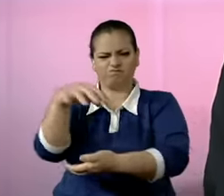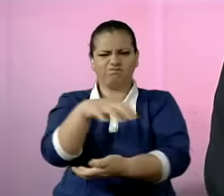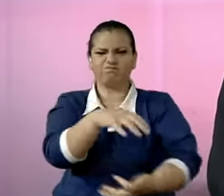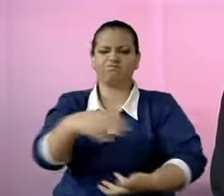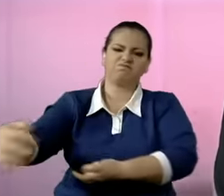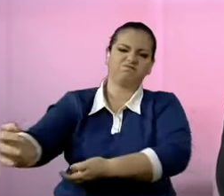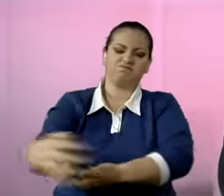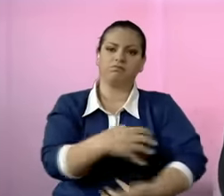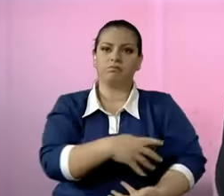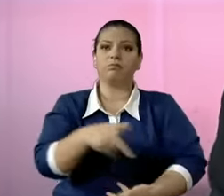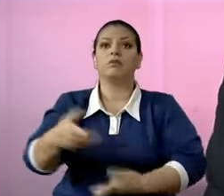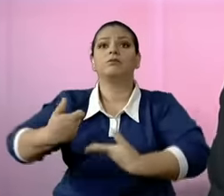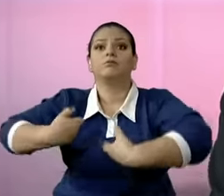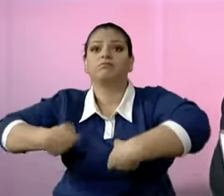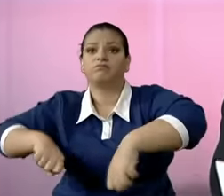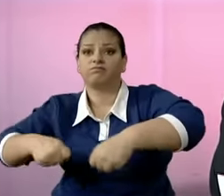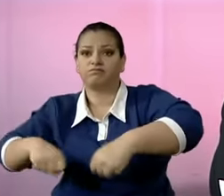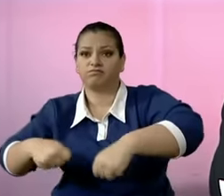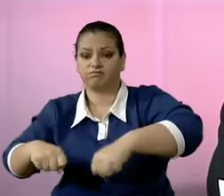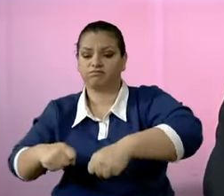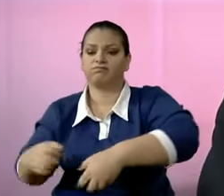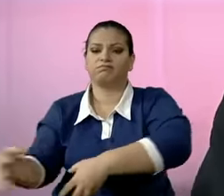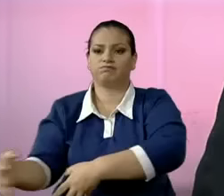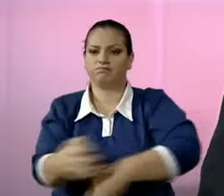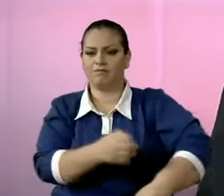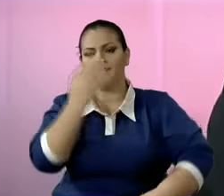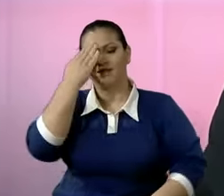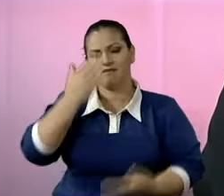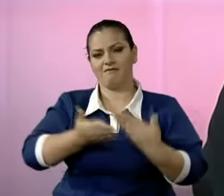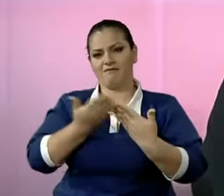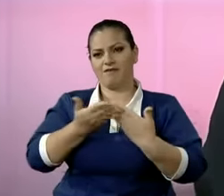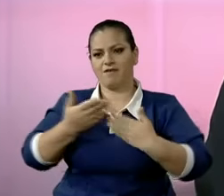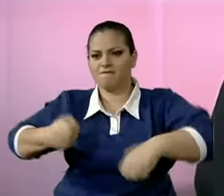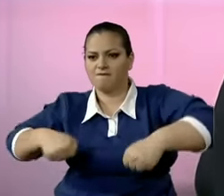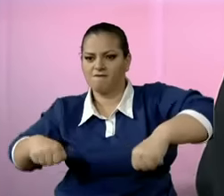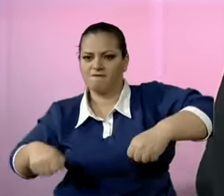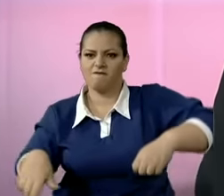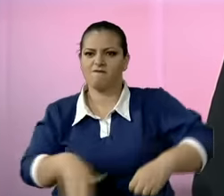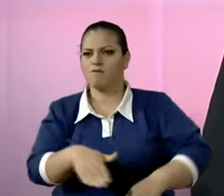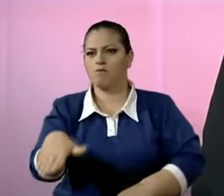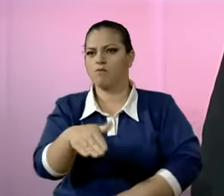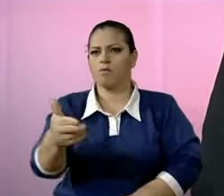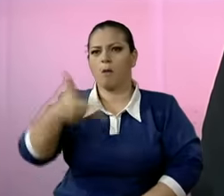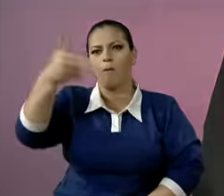aparentemente, presumiblemente, para el cometimiento de diferentes delitos. Veamos.